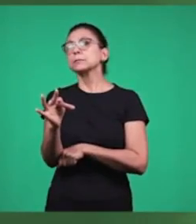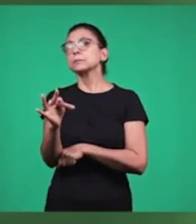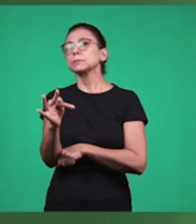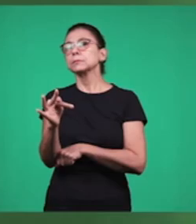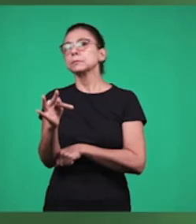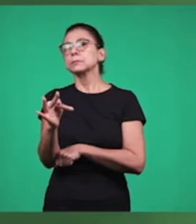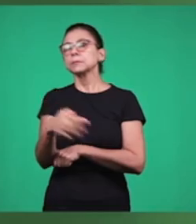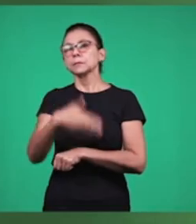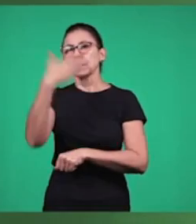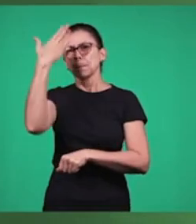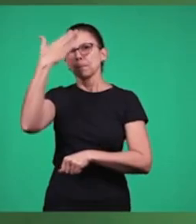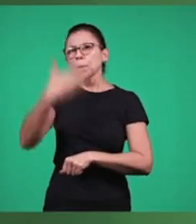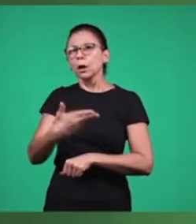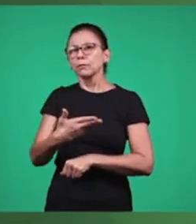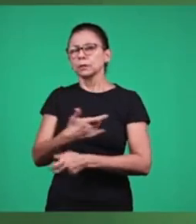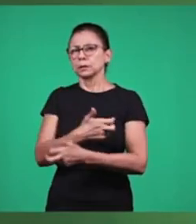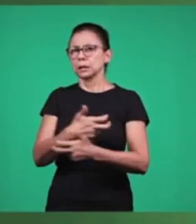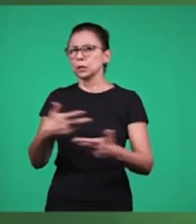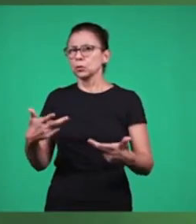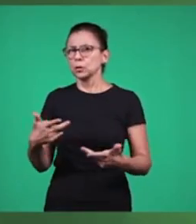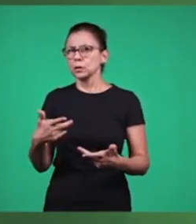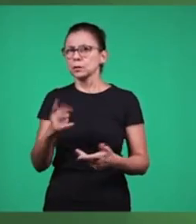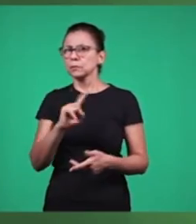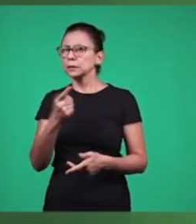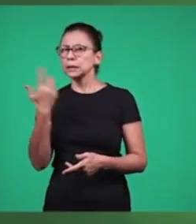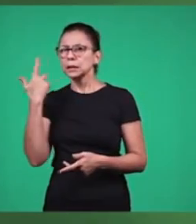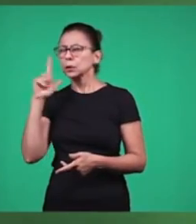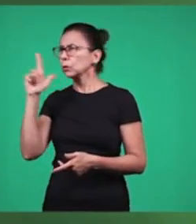la convicción de lo que no se ve.